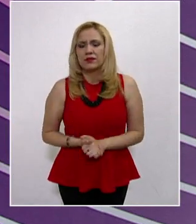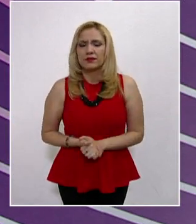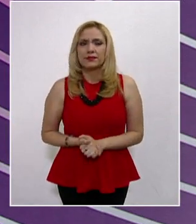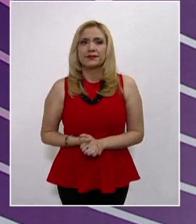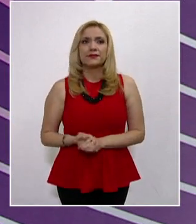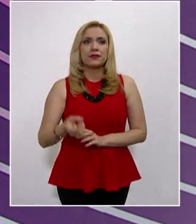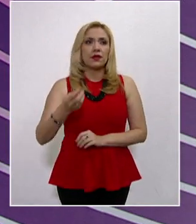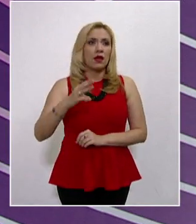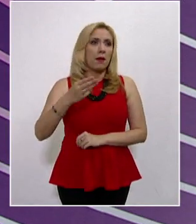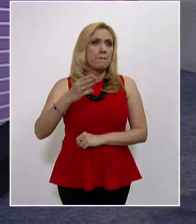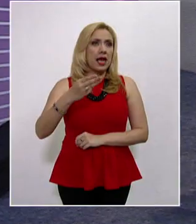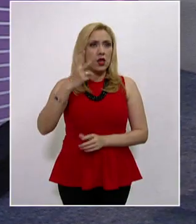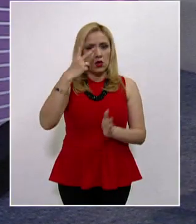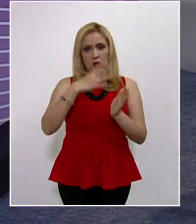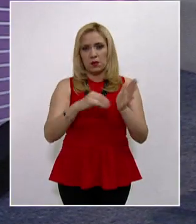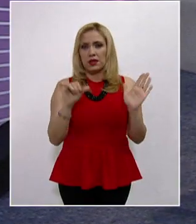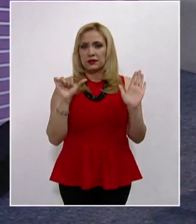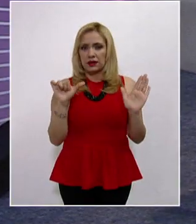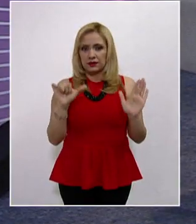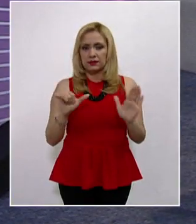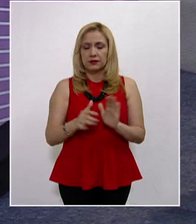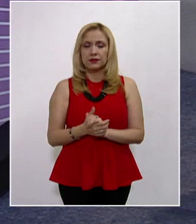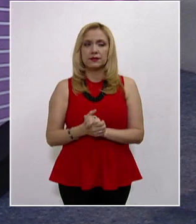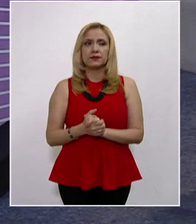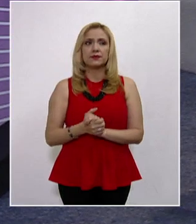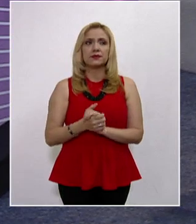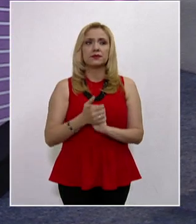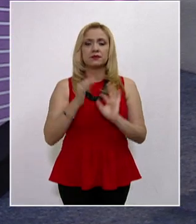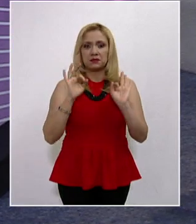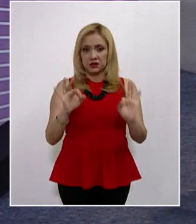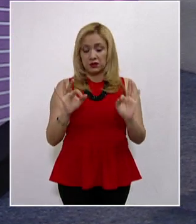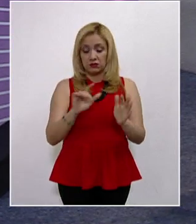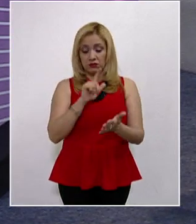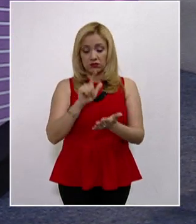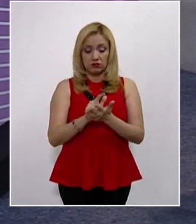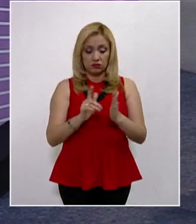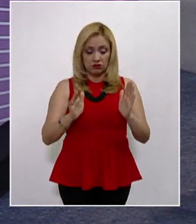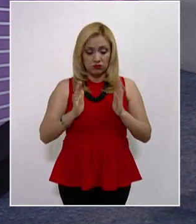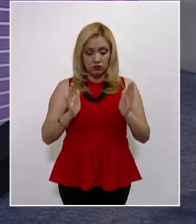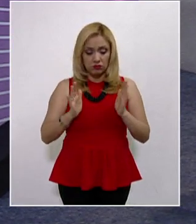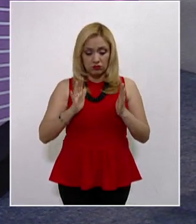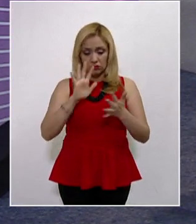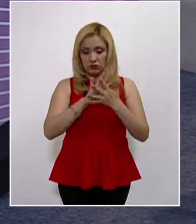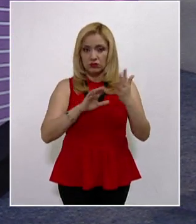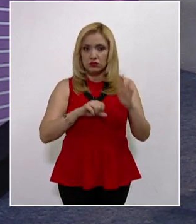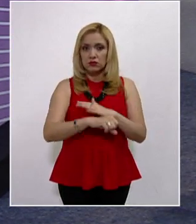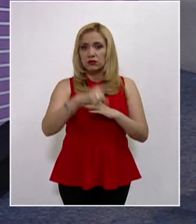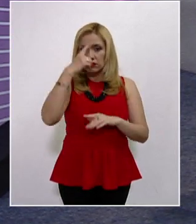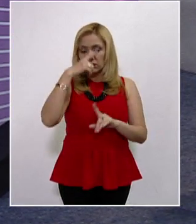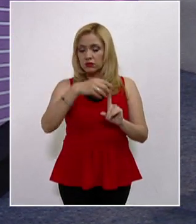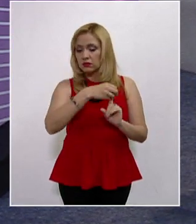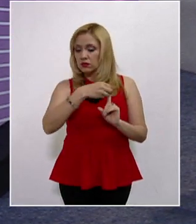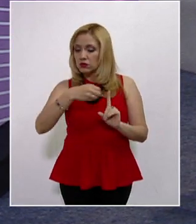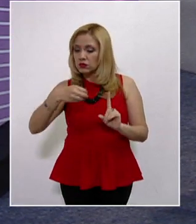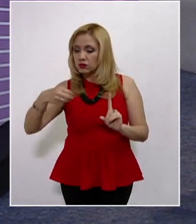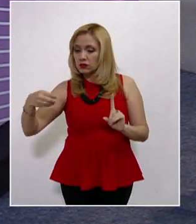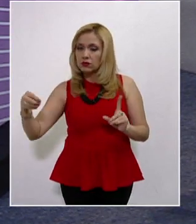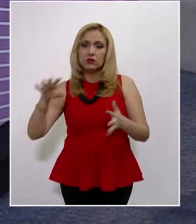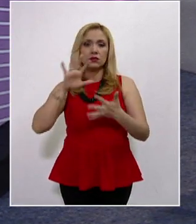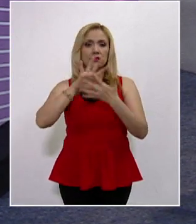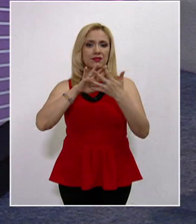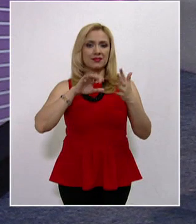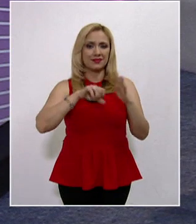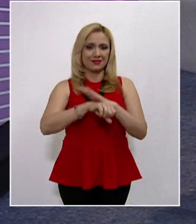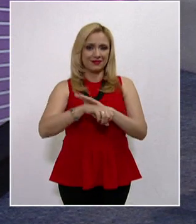de 2016, en efecto, se emite el Código Militar de Procedimientos Penales a fin de alinear el proceso